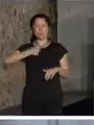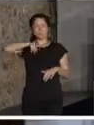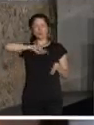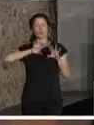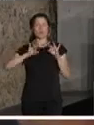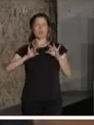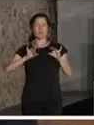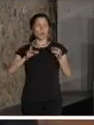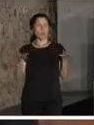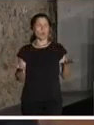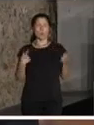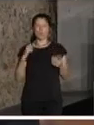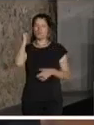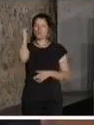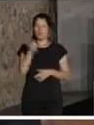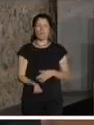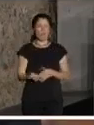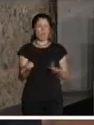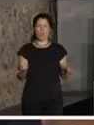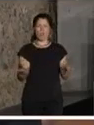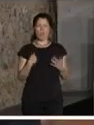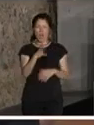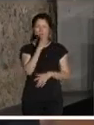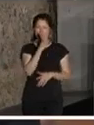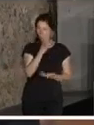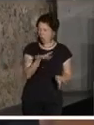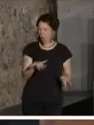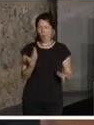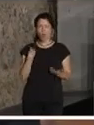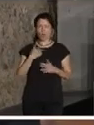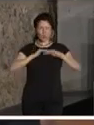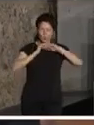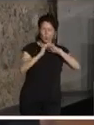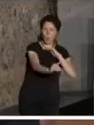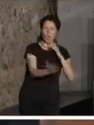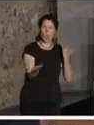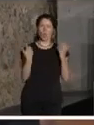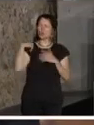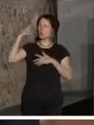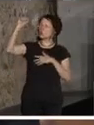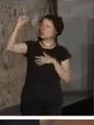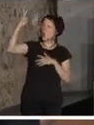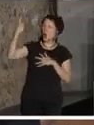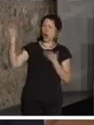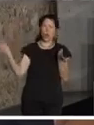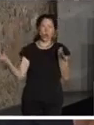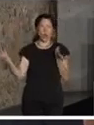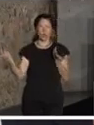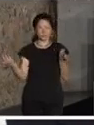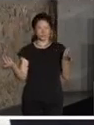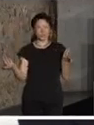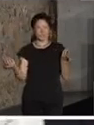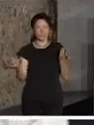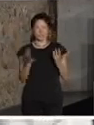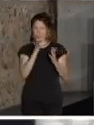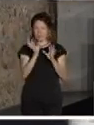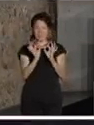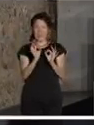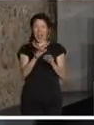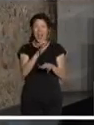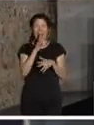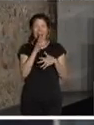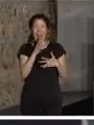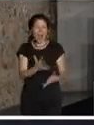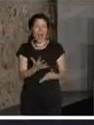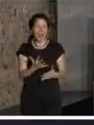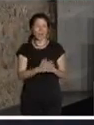tierra extremadamente rica en agua en suelo en Sol Precisamente en las cosas que ahora